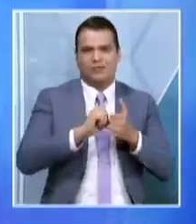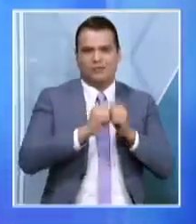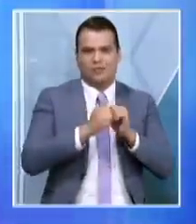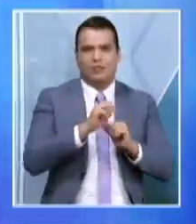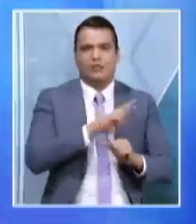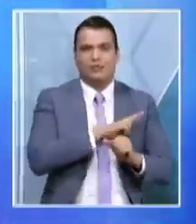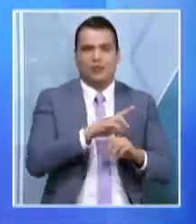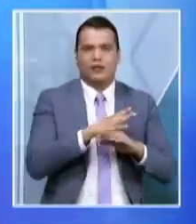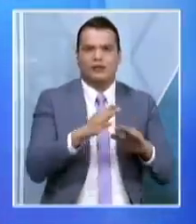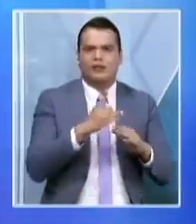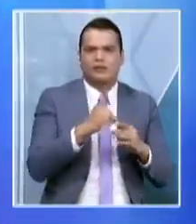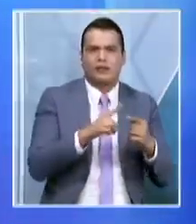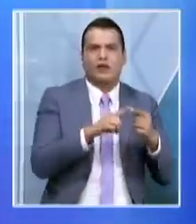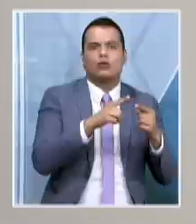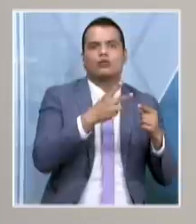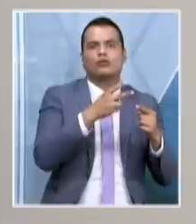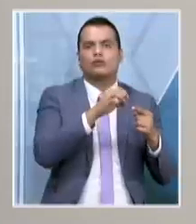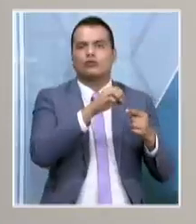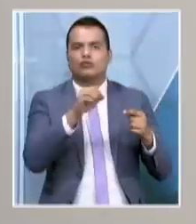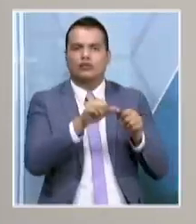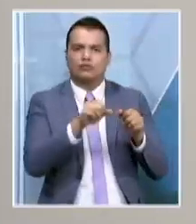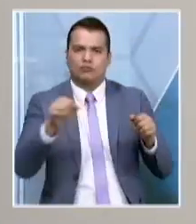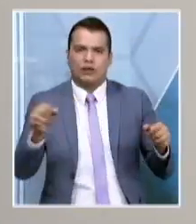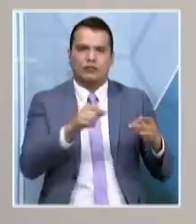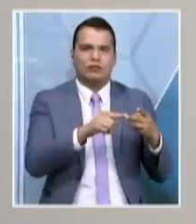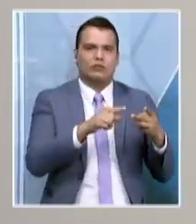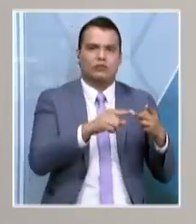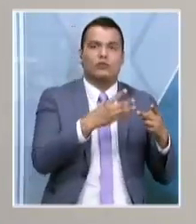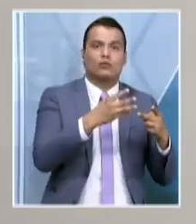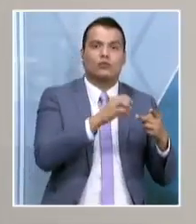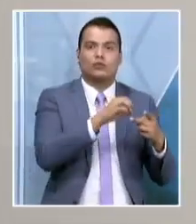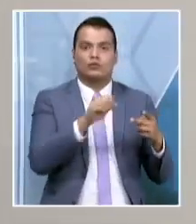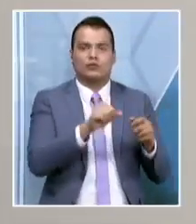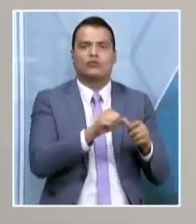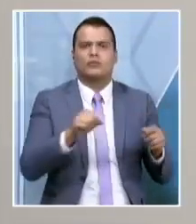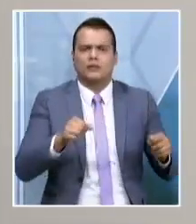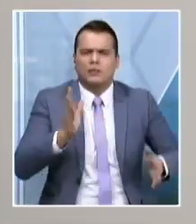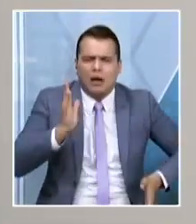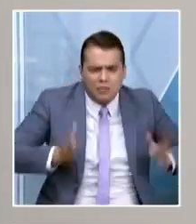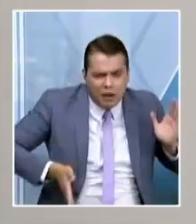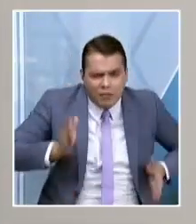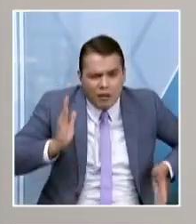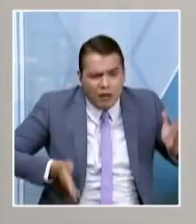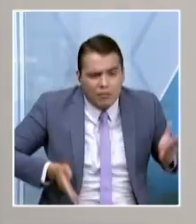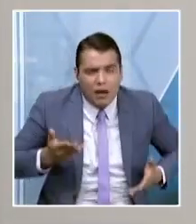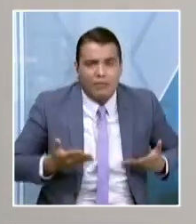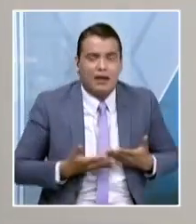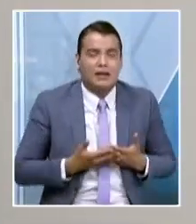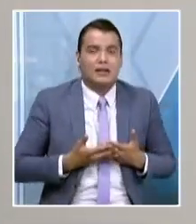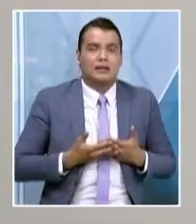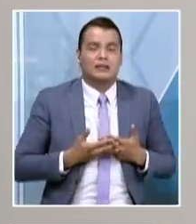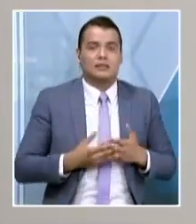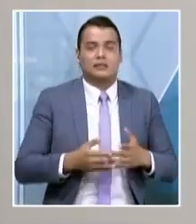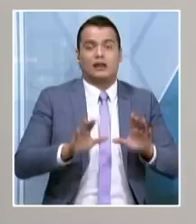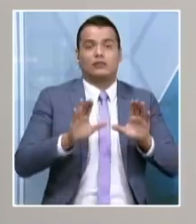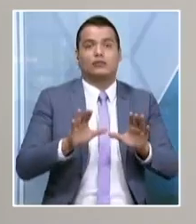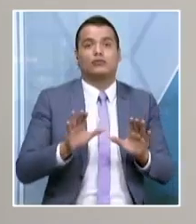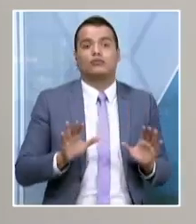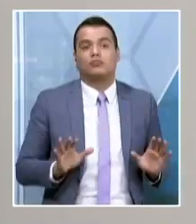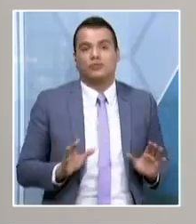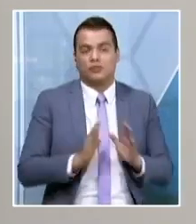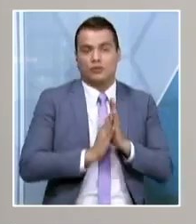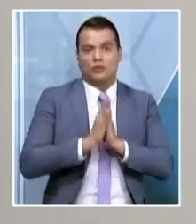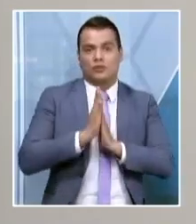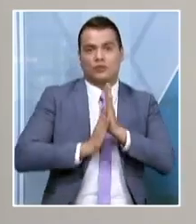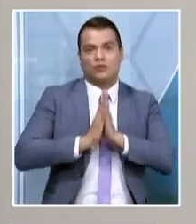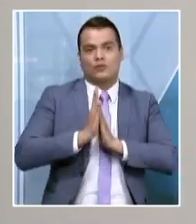de 200 y 400 metros. Abrí mi temporada con una marca de 45-56. Llena mis